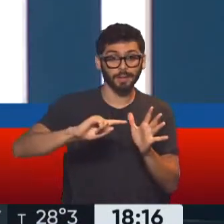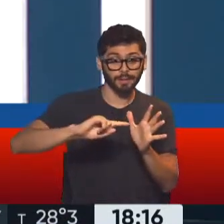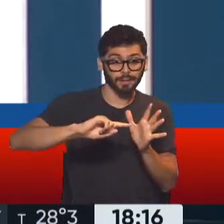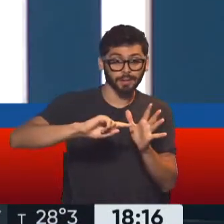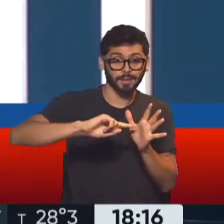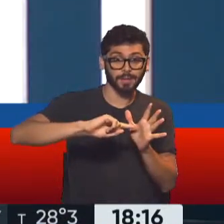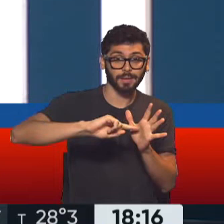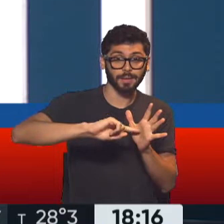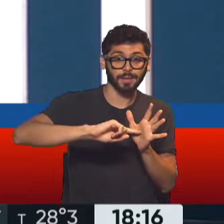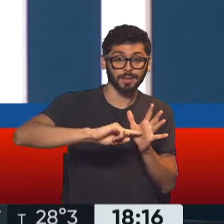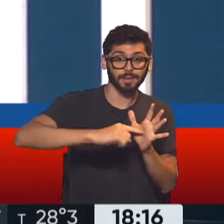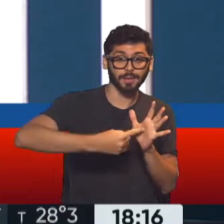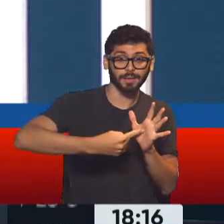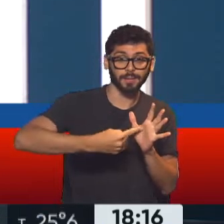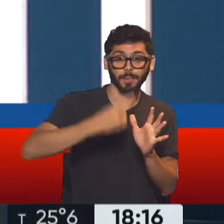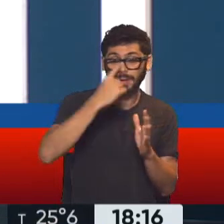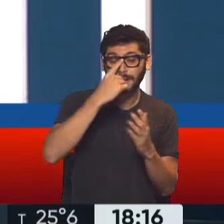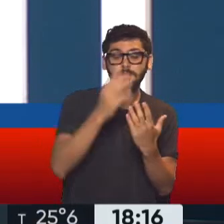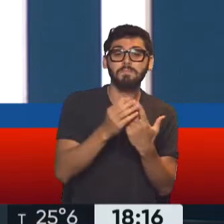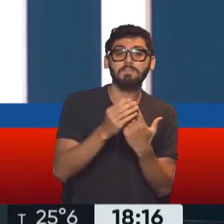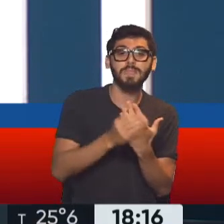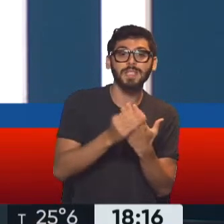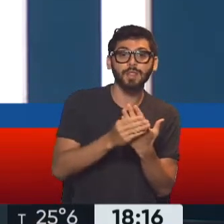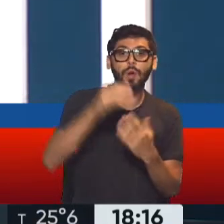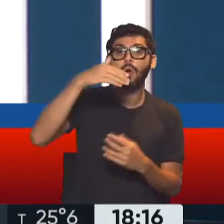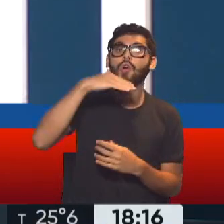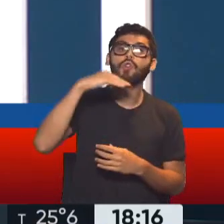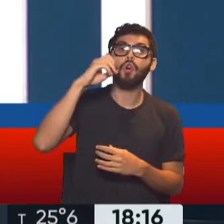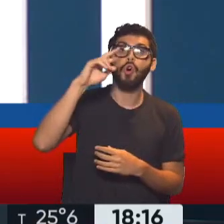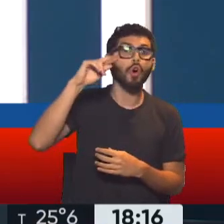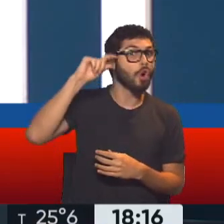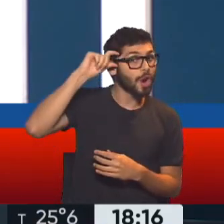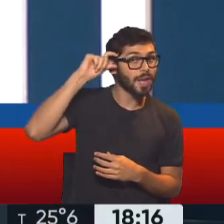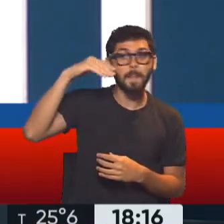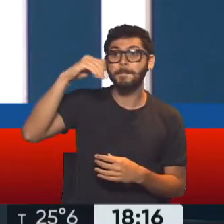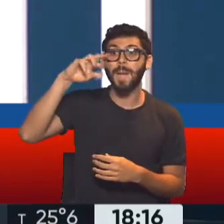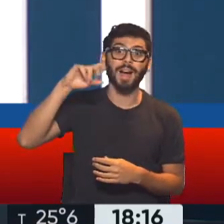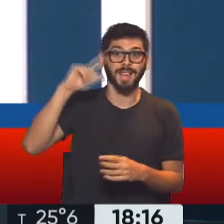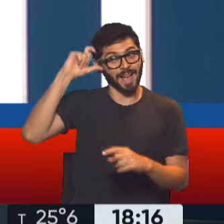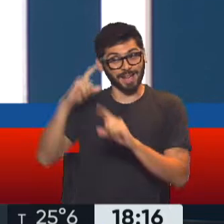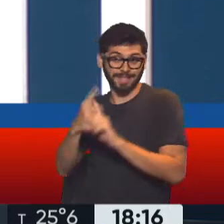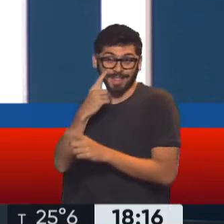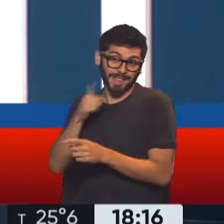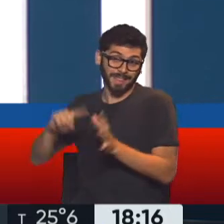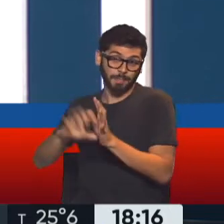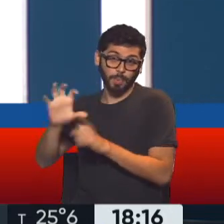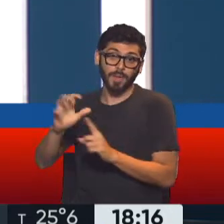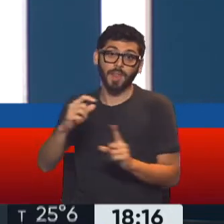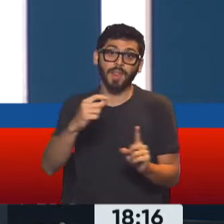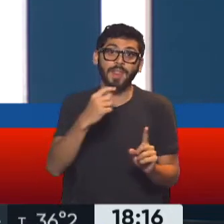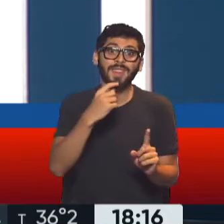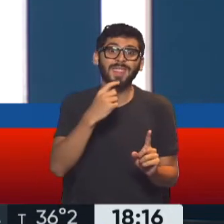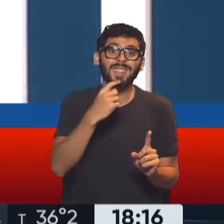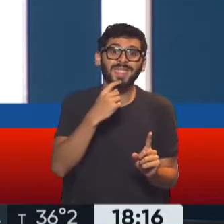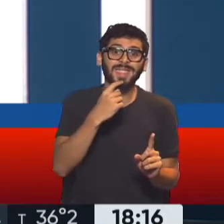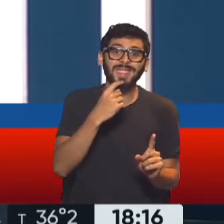que viene de ser intendente en la provincia de Buenos Aires, hablamos de Jorge Macri, dijo que si esto pasaba, podía pasar el colectivo de la Ciudad de Buenos